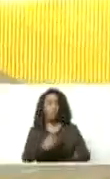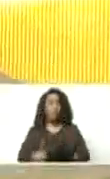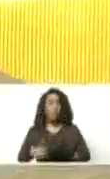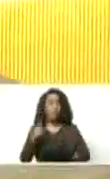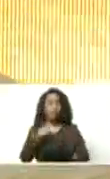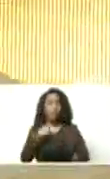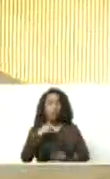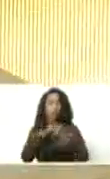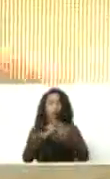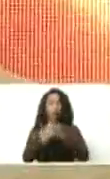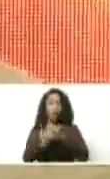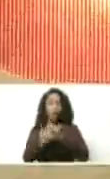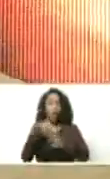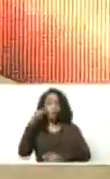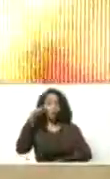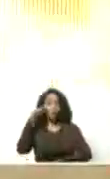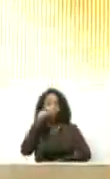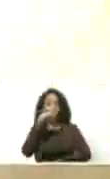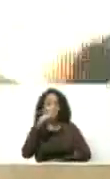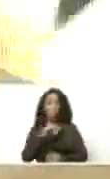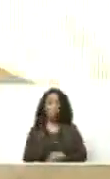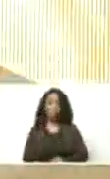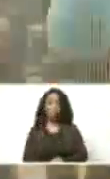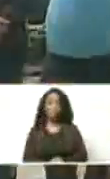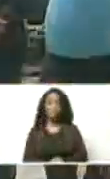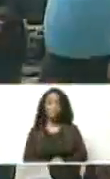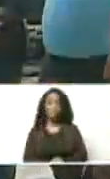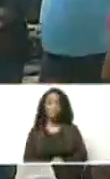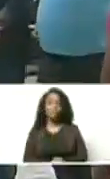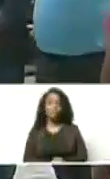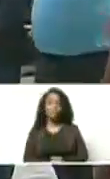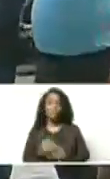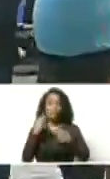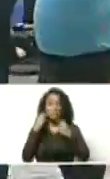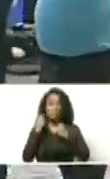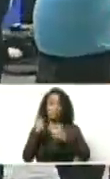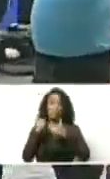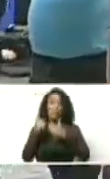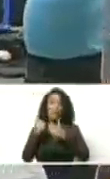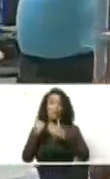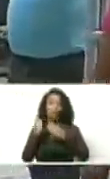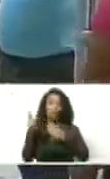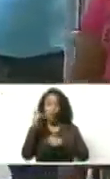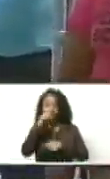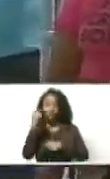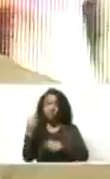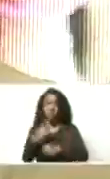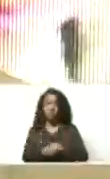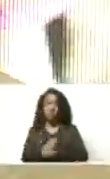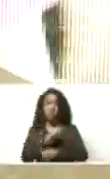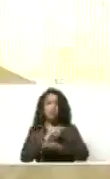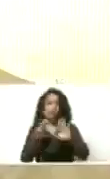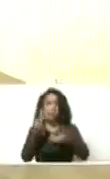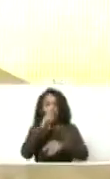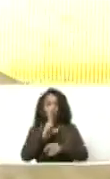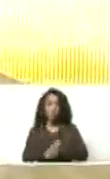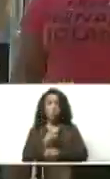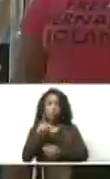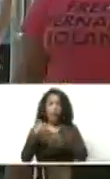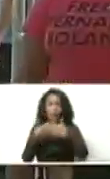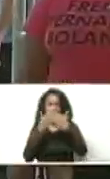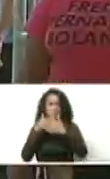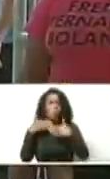El Observatorio. El Observatorio, chico. Qué bueno. Fidel, ¿qué edad tienes tú? 17 años. ¿Estás estudiando